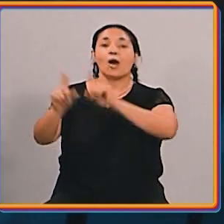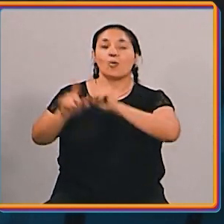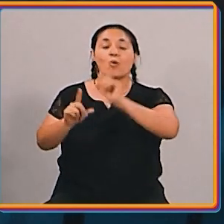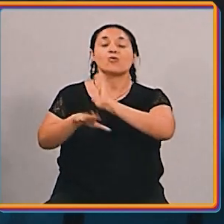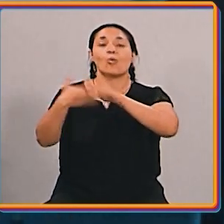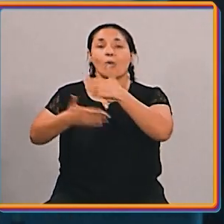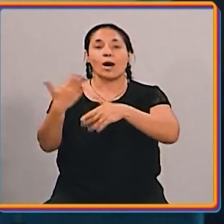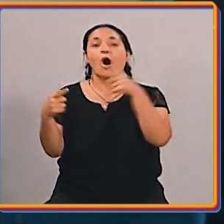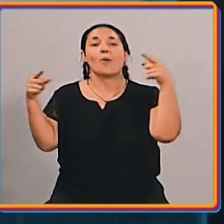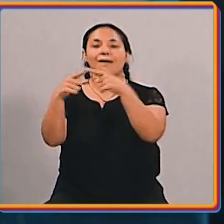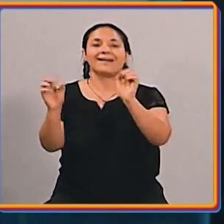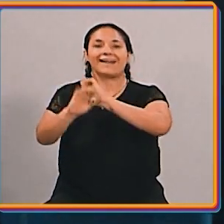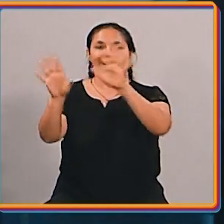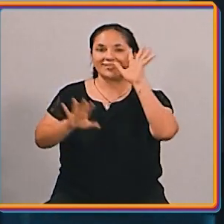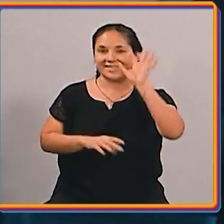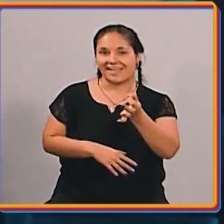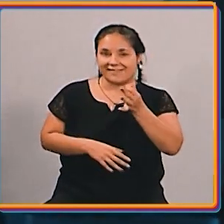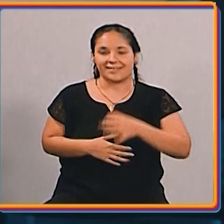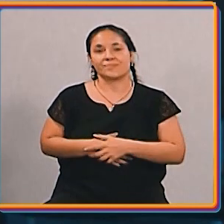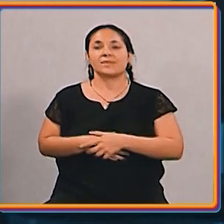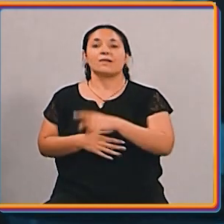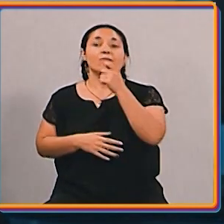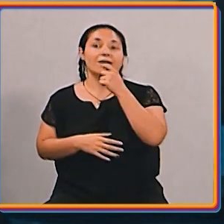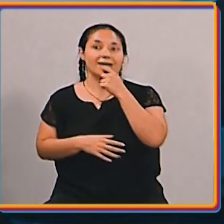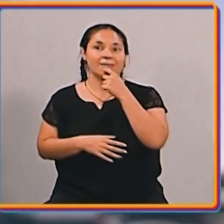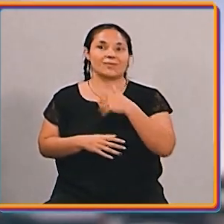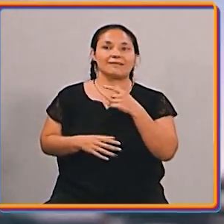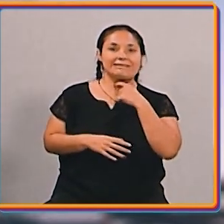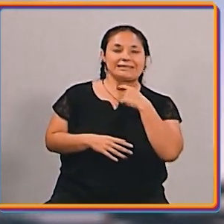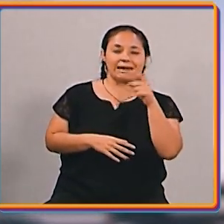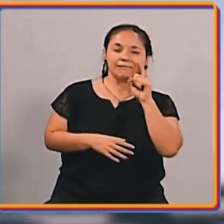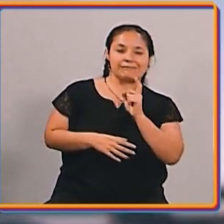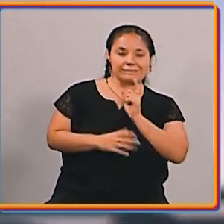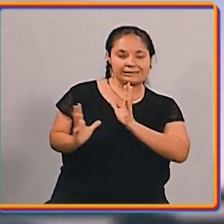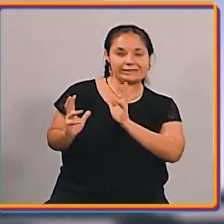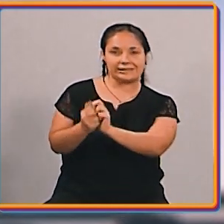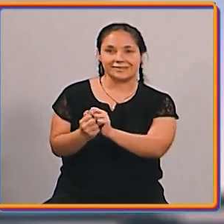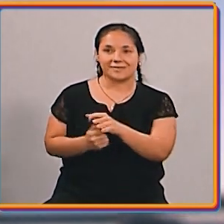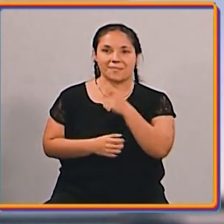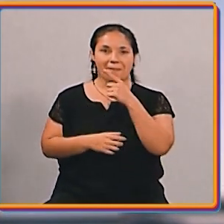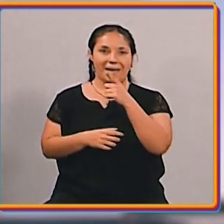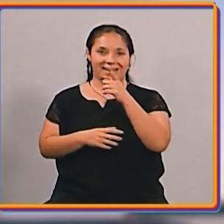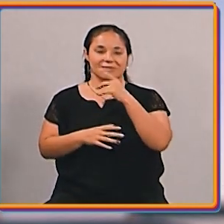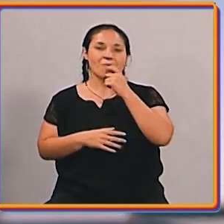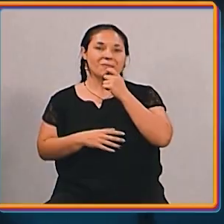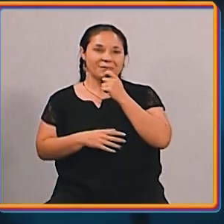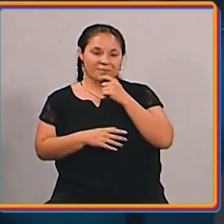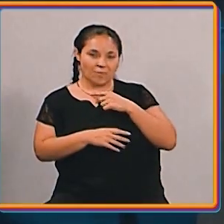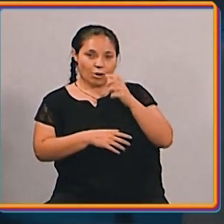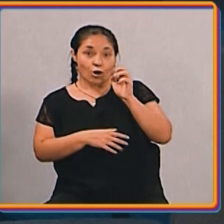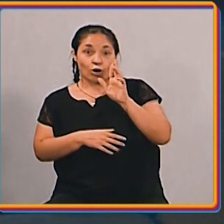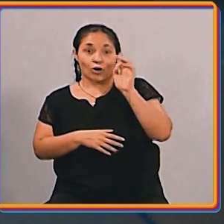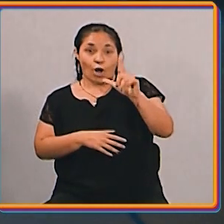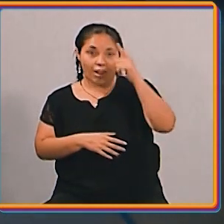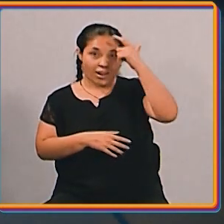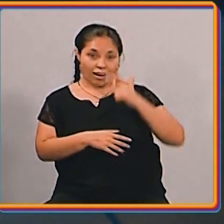donde los objetivos son mucho más específicos. Por ejemplo, en Saboteur, donde somos enanos dentro de una mina. En este